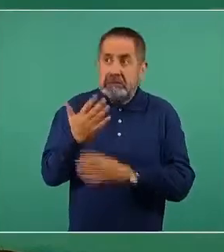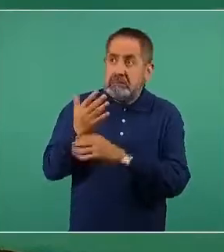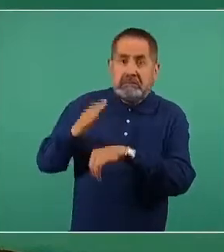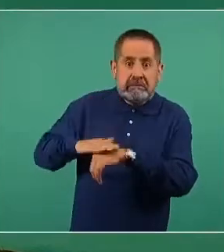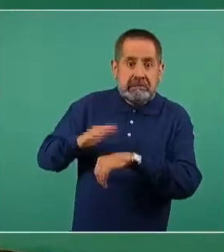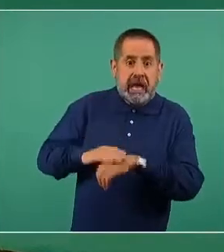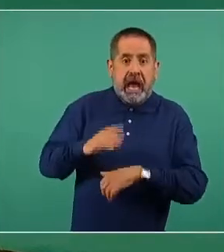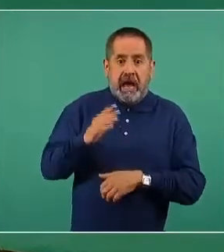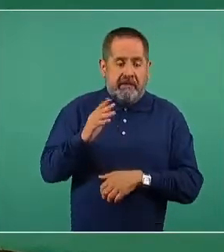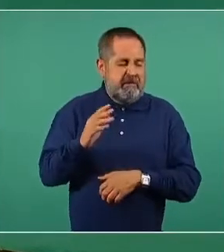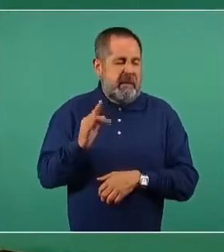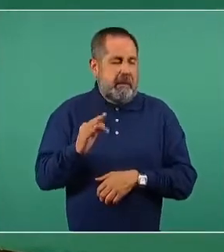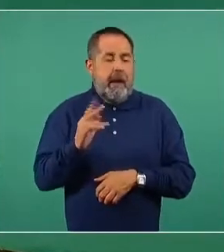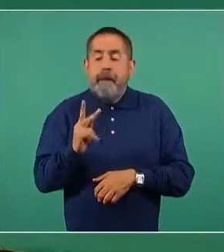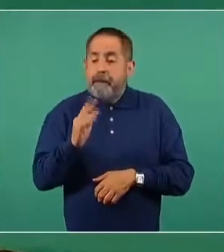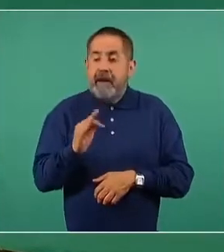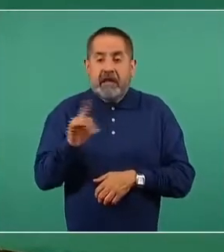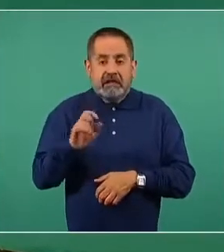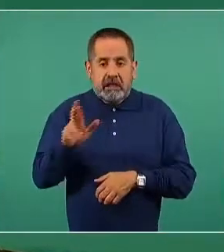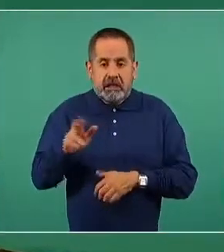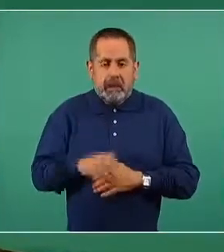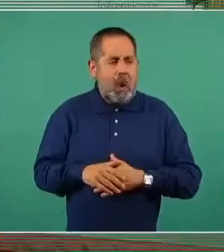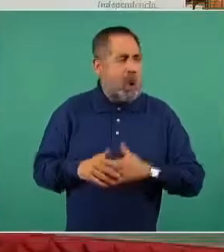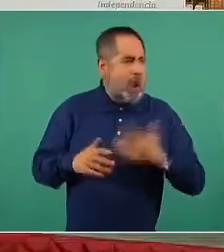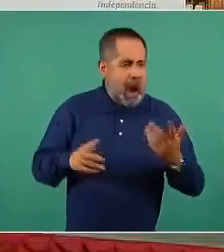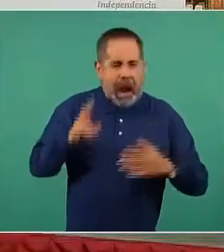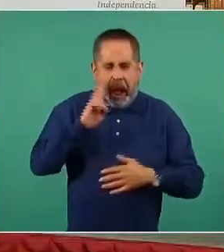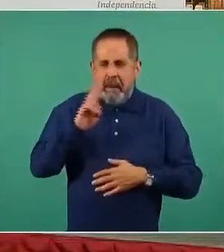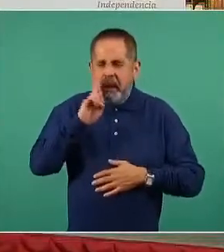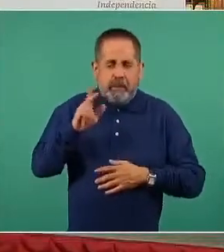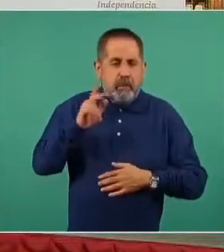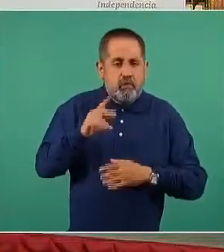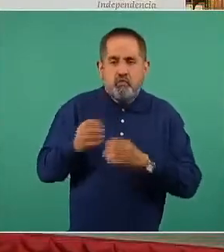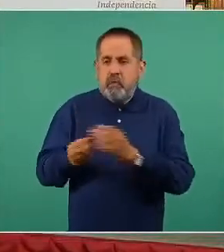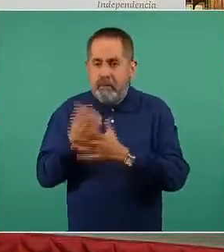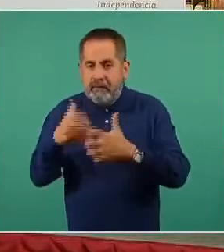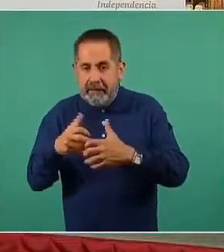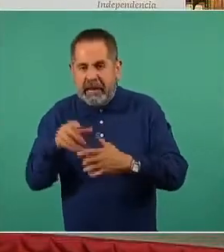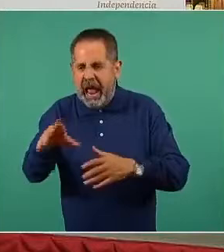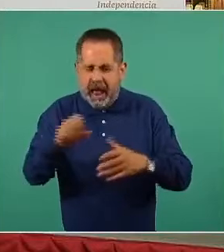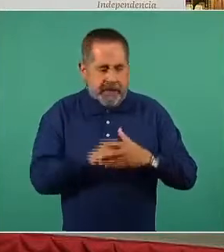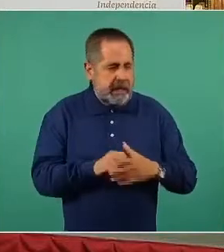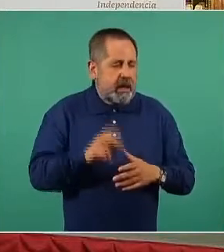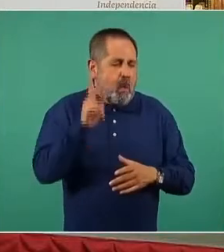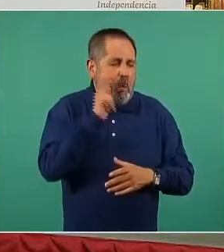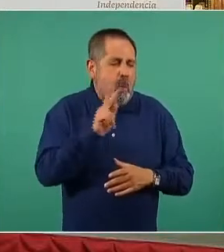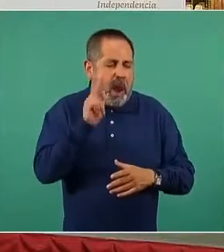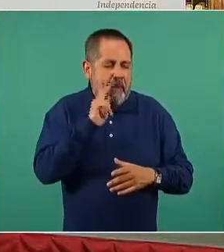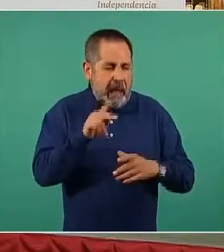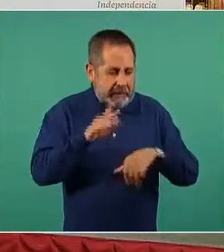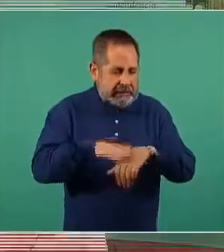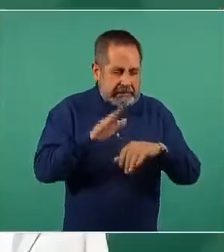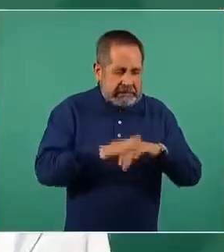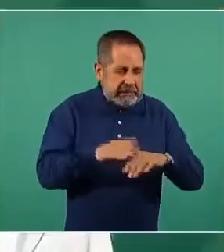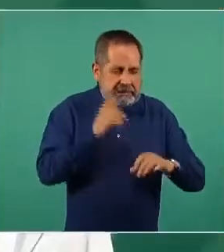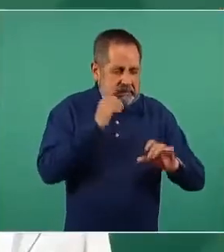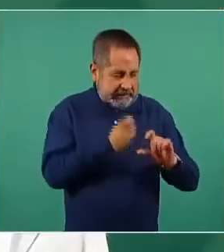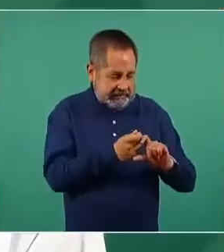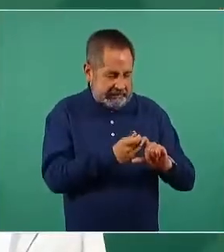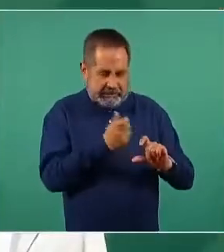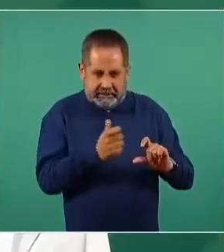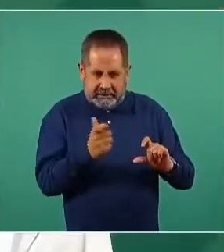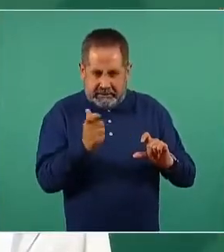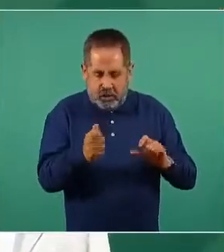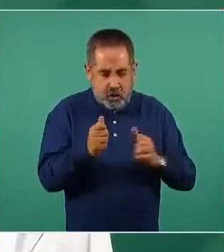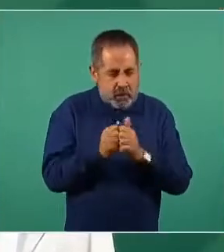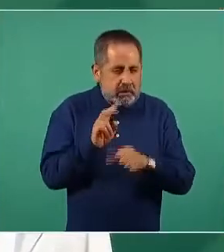que hicimos fue una prueba de campo, una prueba en condiciones reales, e instruimos a los centros de vacunación de una